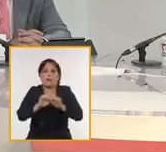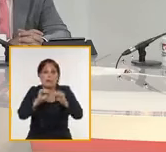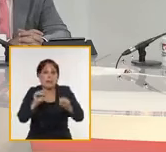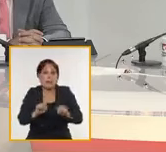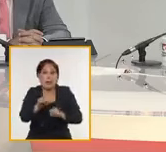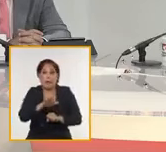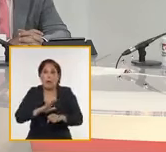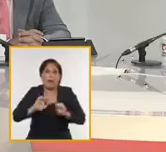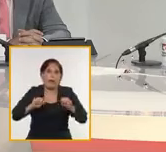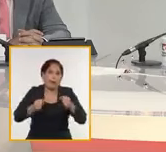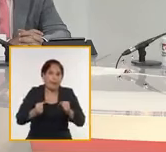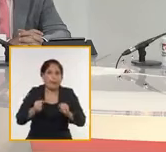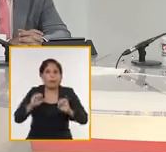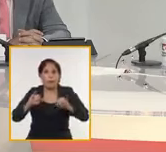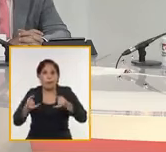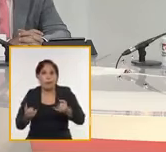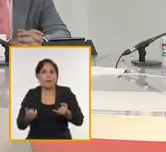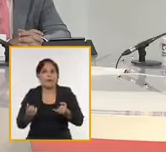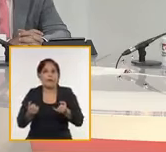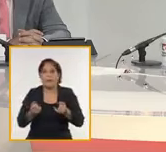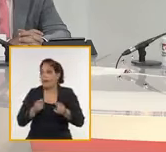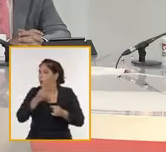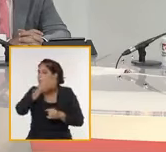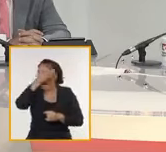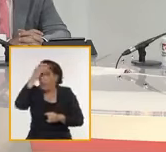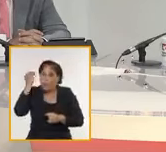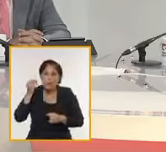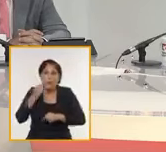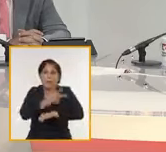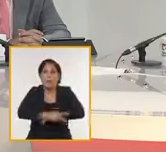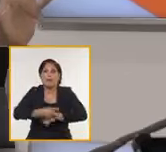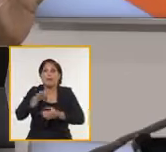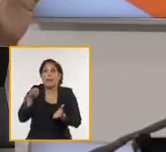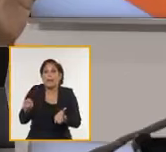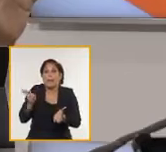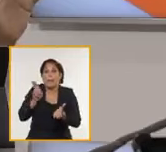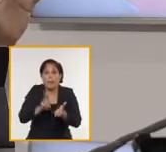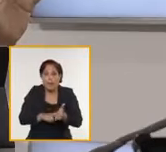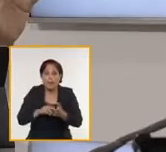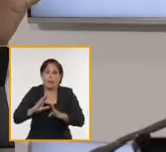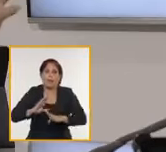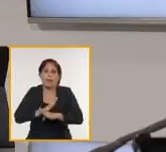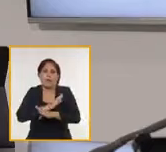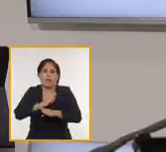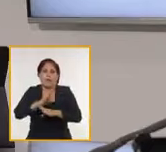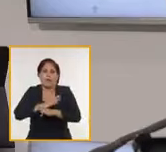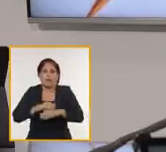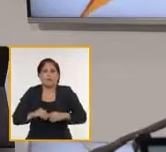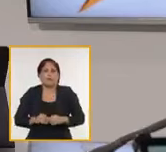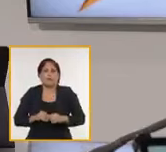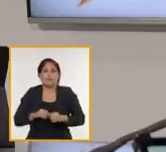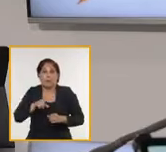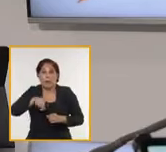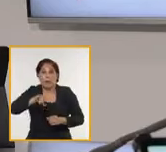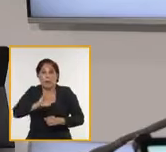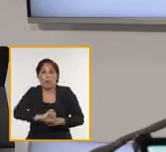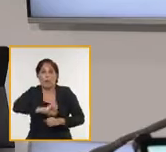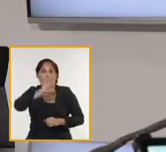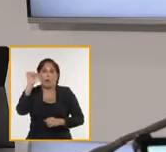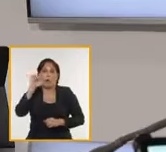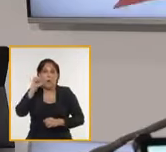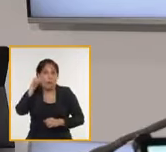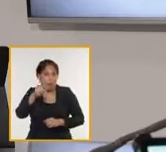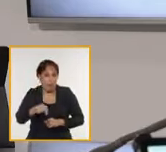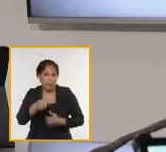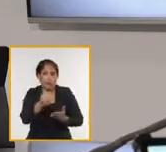sociales diferentes, de caminos de desarrollo, son países diferentes. Y han logrado en este esquema